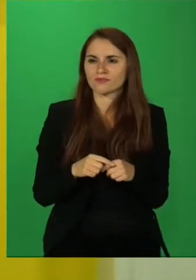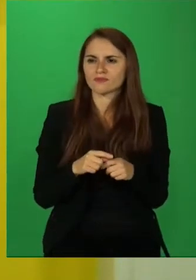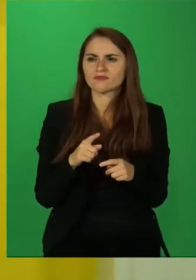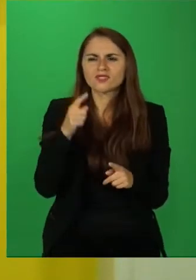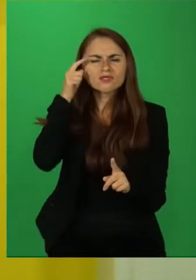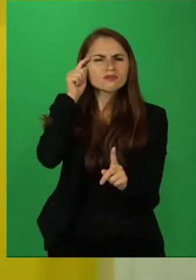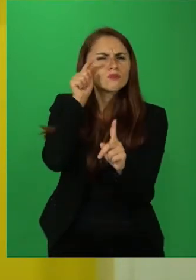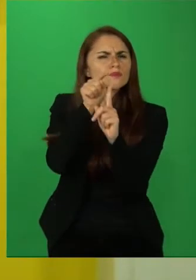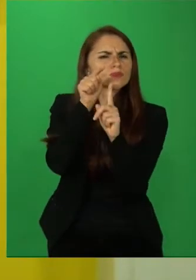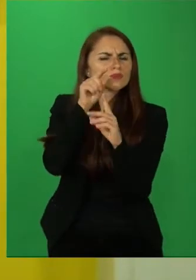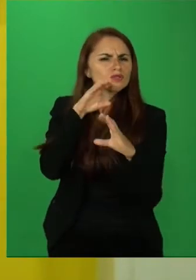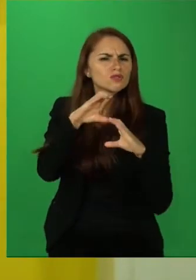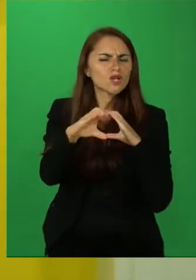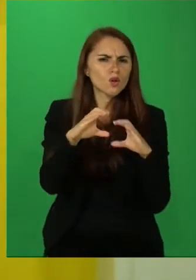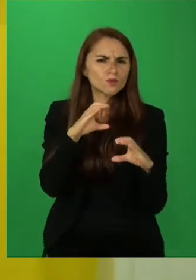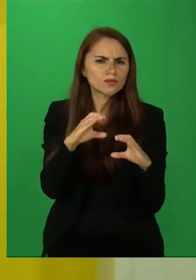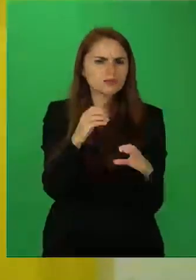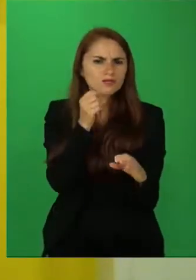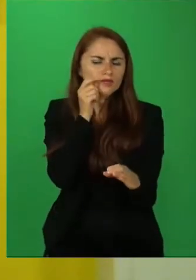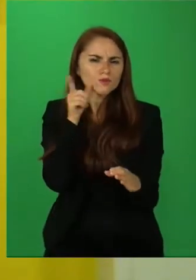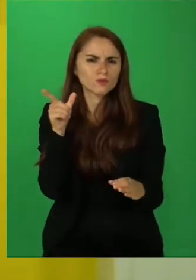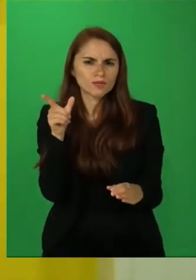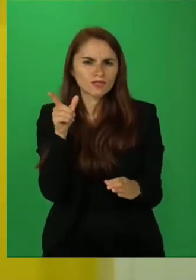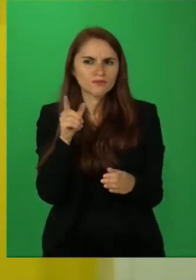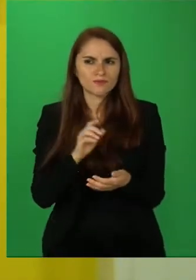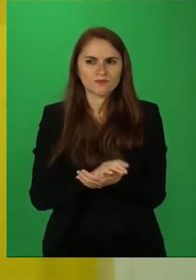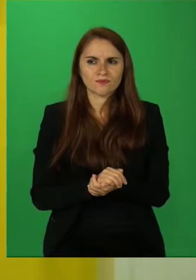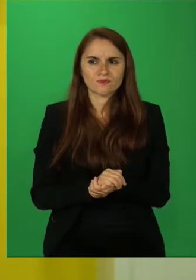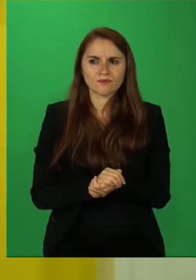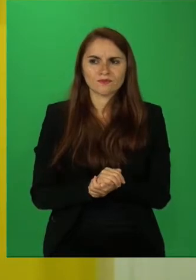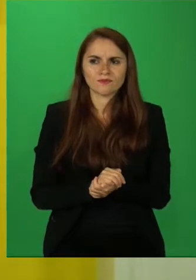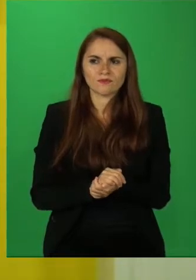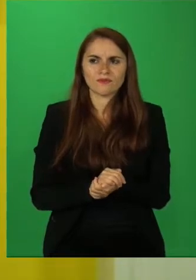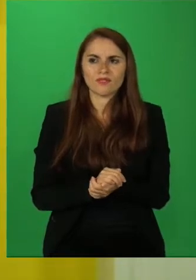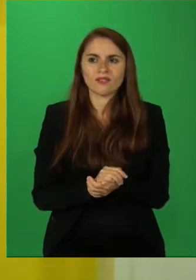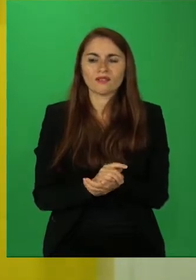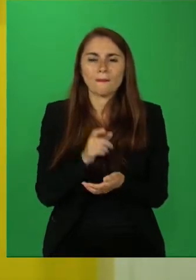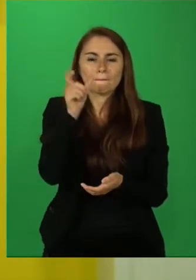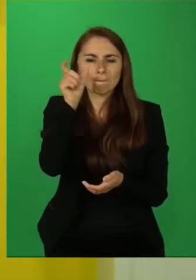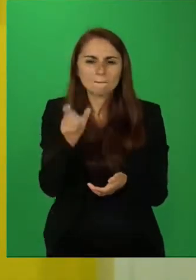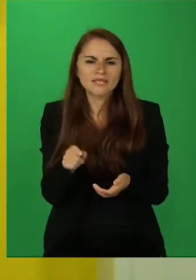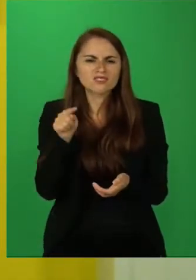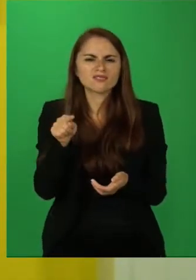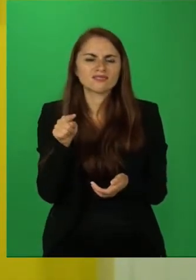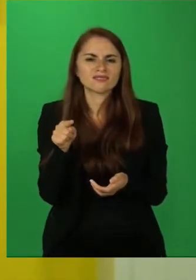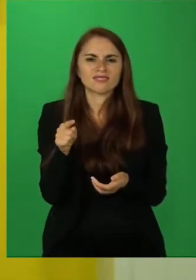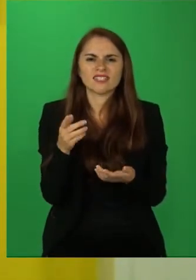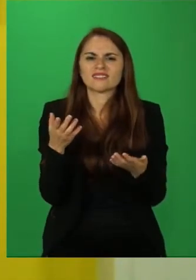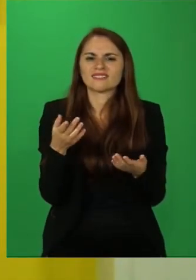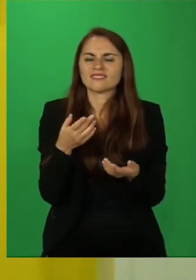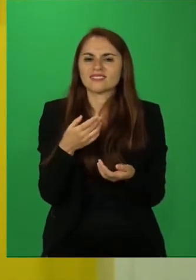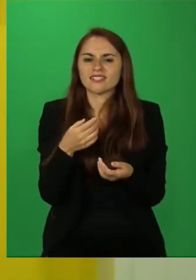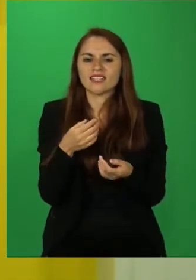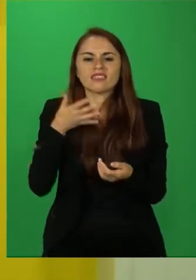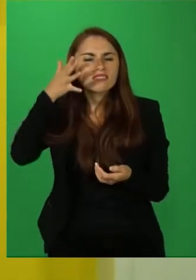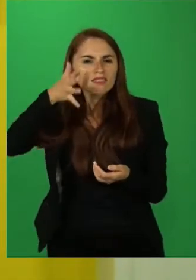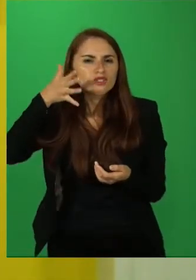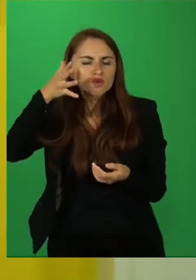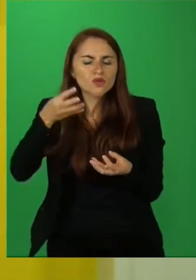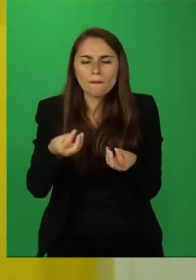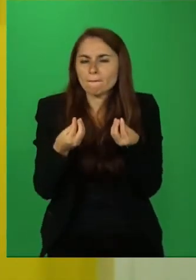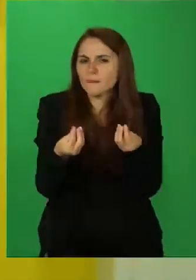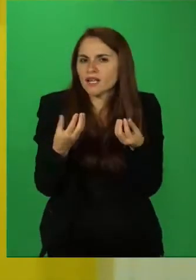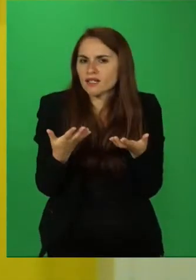intención comunicativa, ya que la pudiste extraer en el paso número 1. ¿Qué es lo que pretende el emisor con su discurso? En este